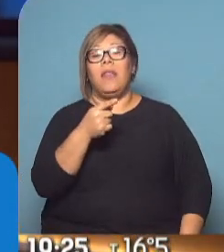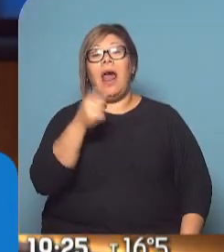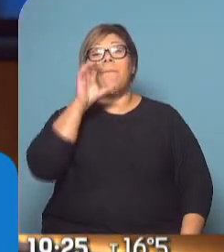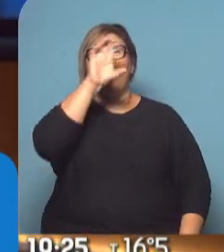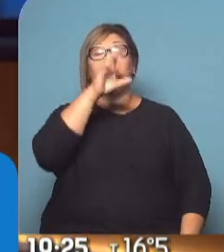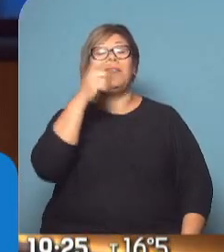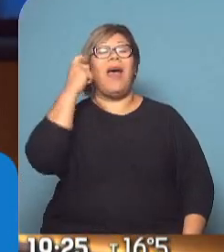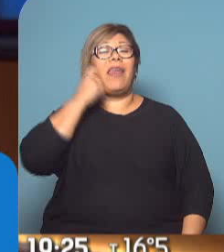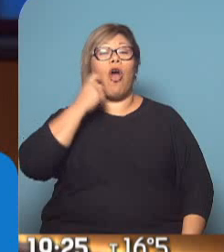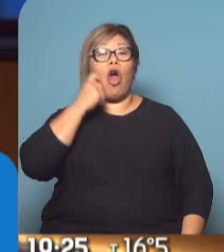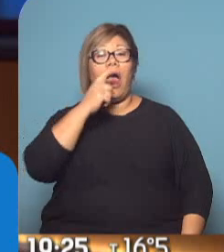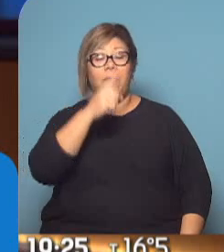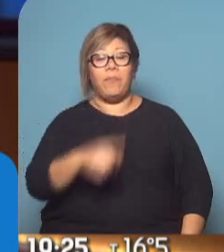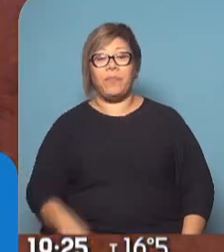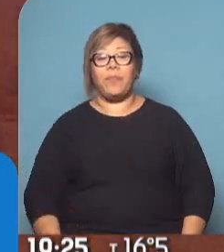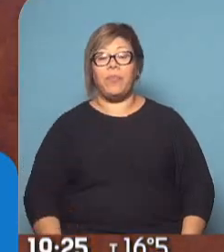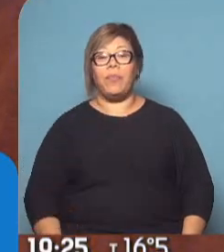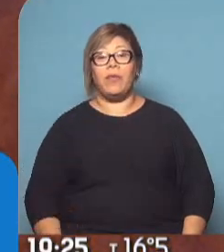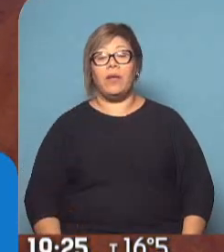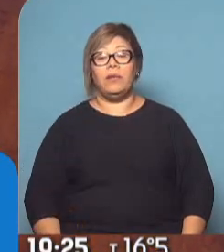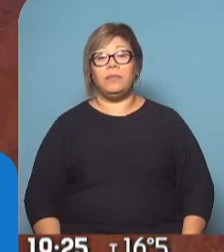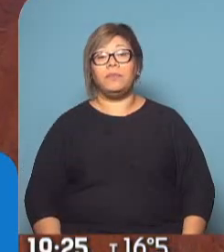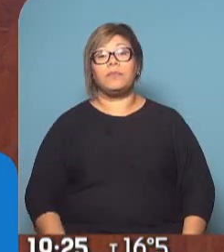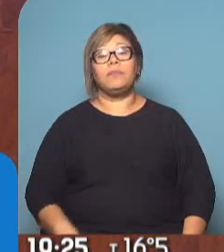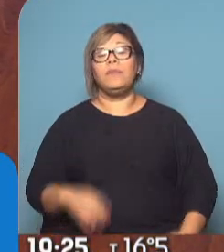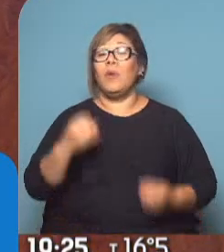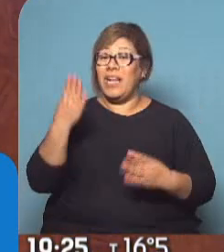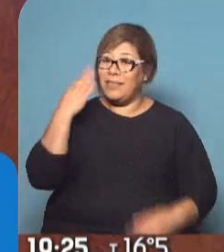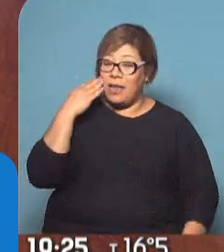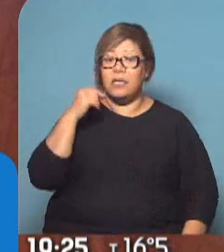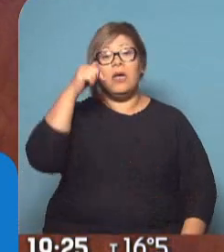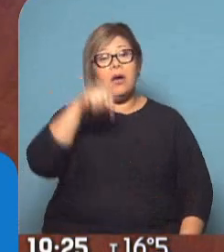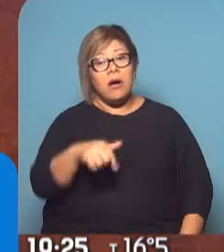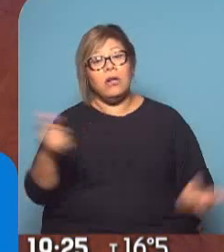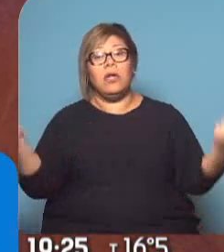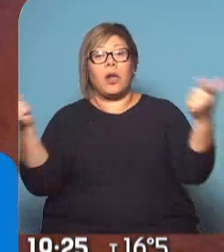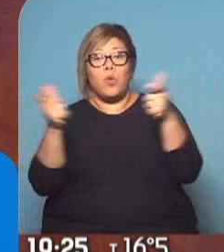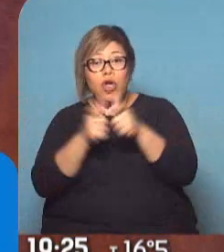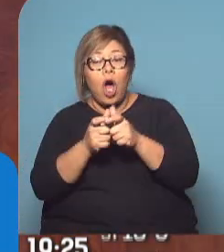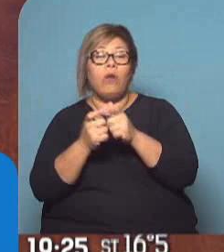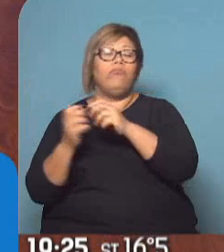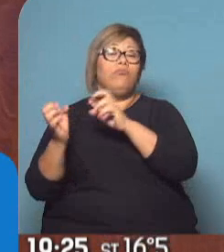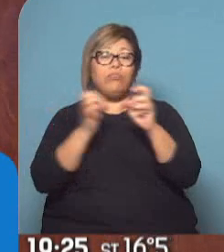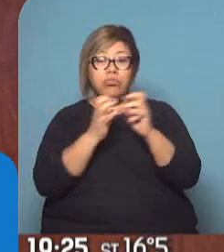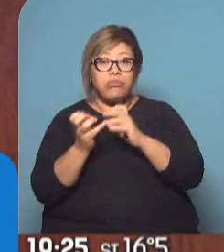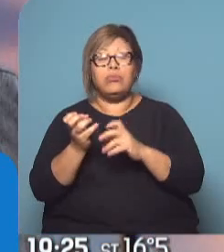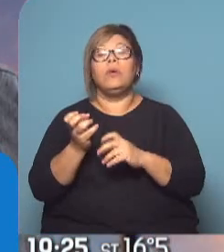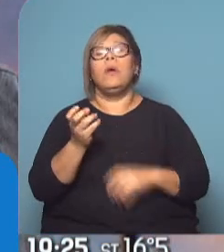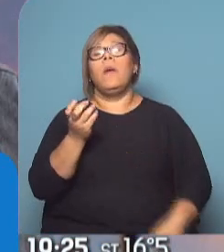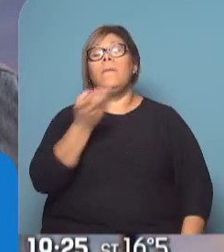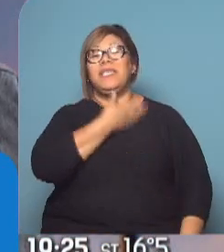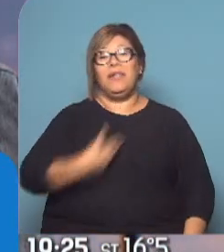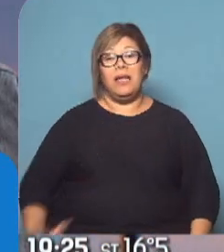rivas buenas tardes en un día de muchas reuniones de acercamiento entre los gobernadores de cambiemos el presidente del jefe de gabinete el ministro